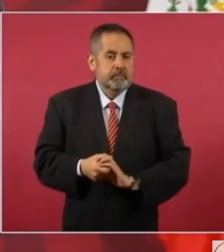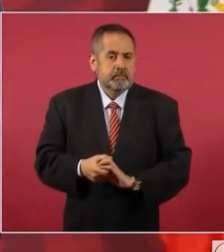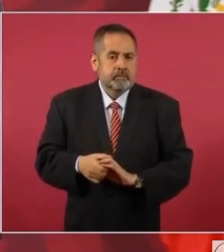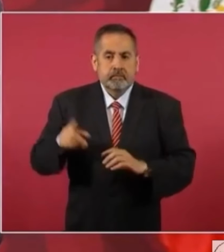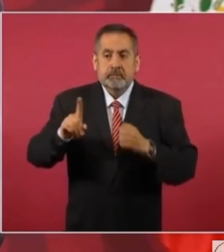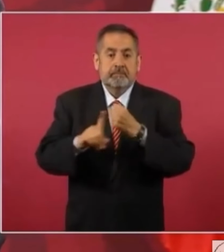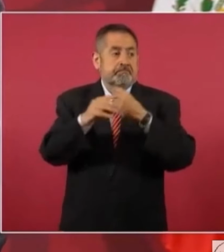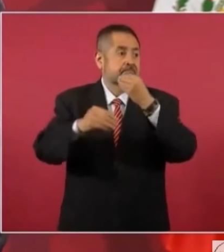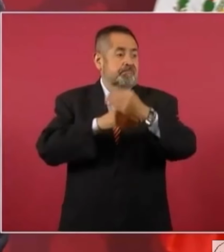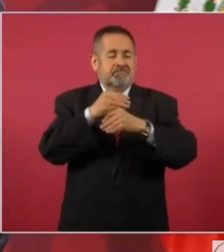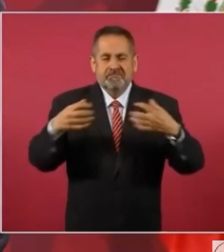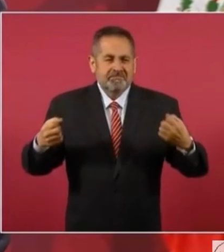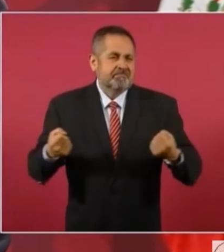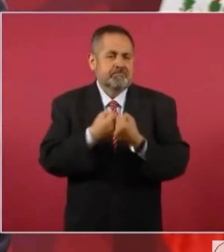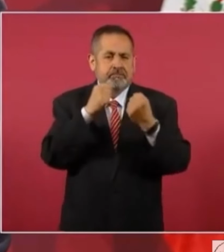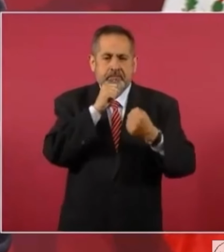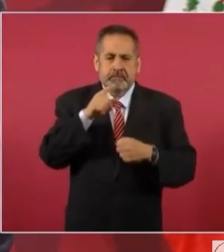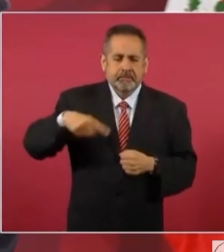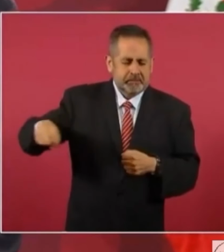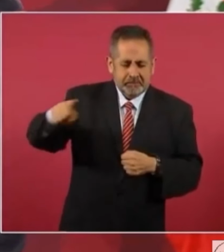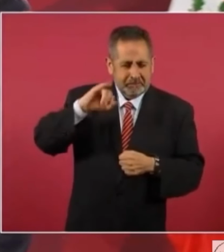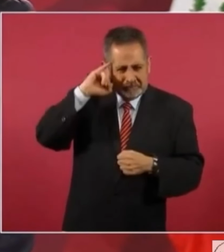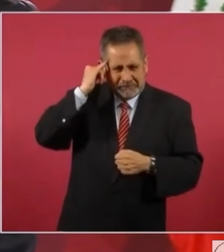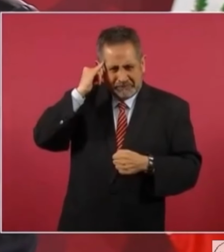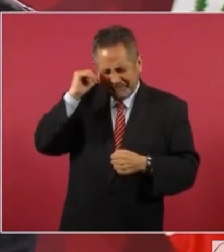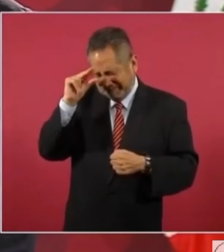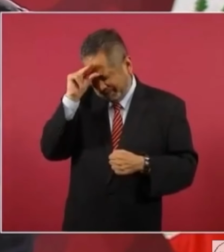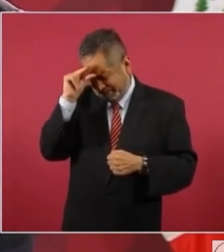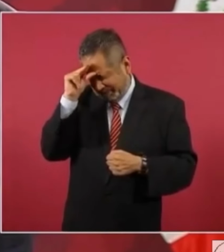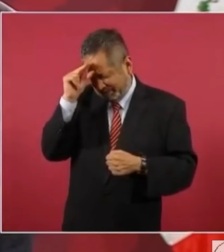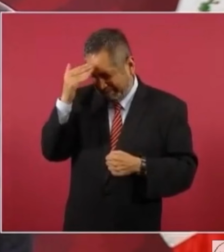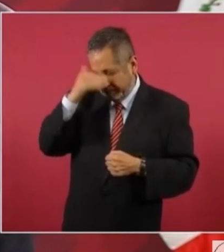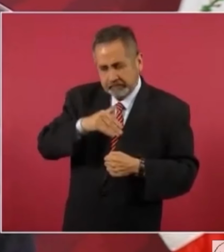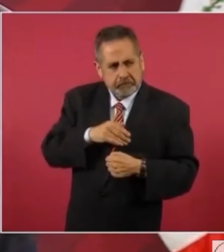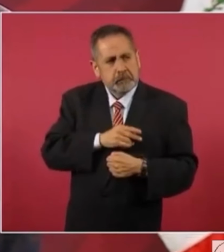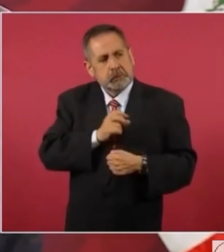evitaron la violencia, actuaron con muchísima inteligencia.